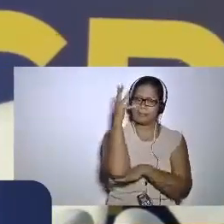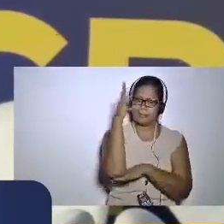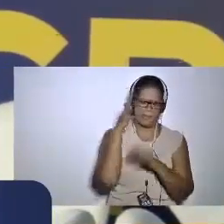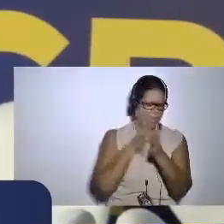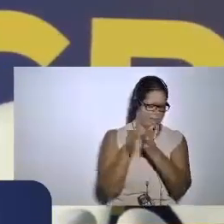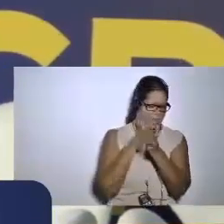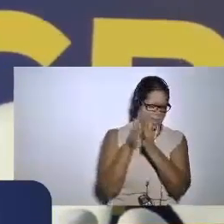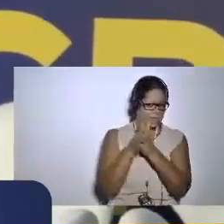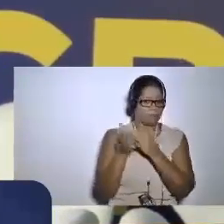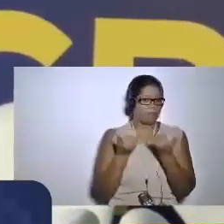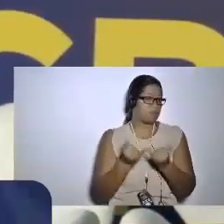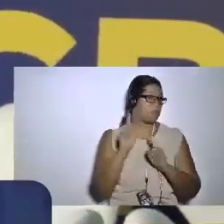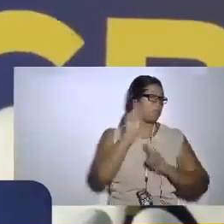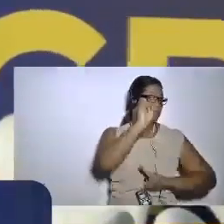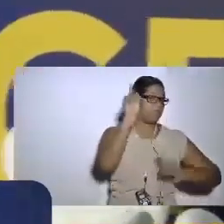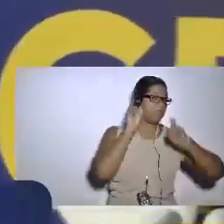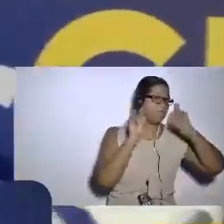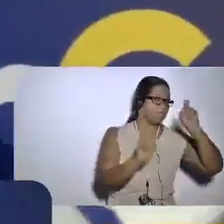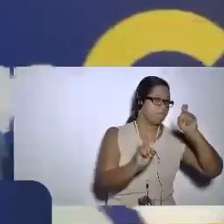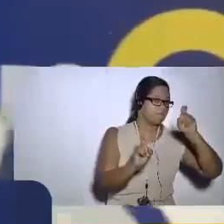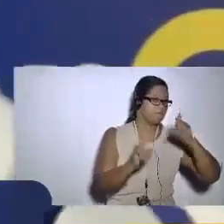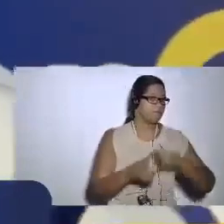hacer.